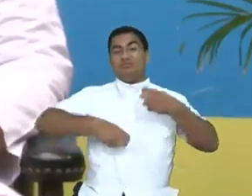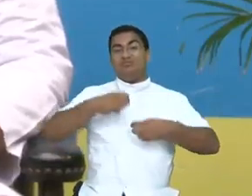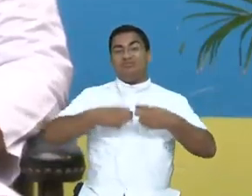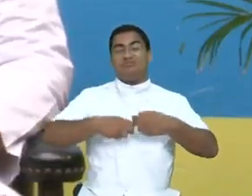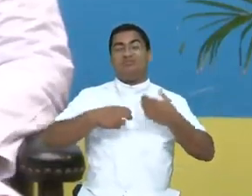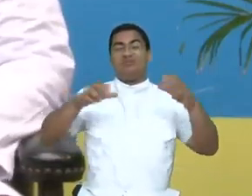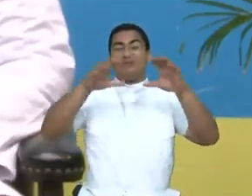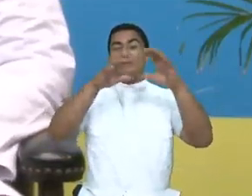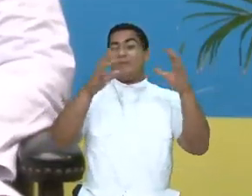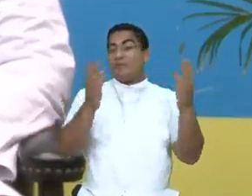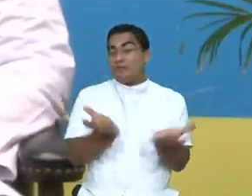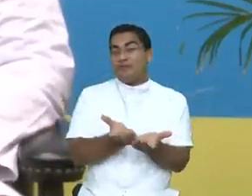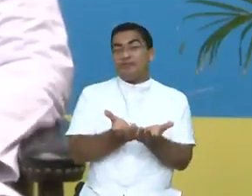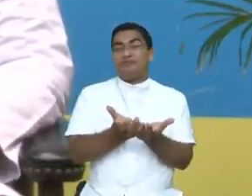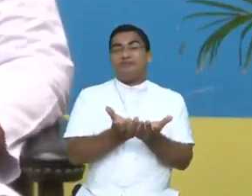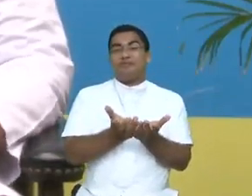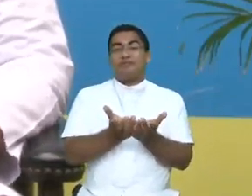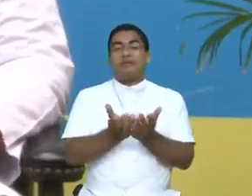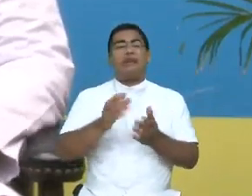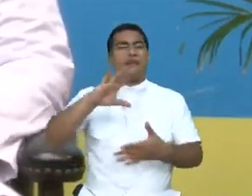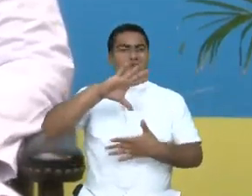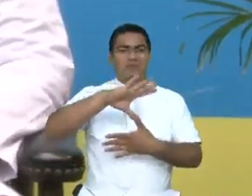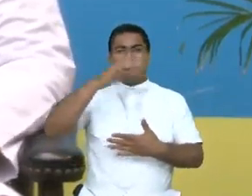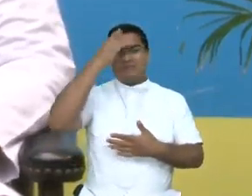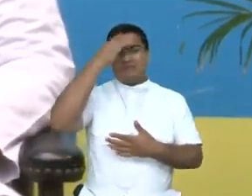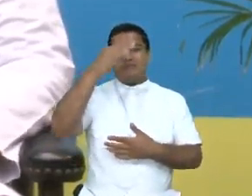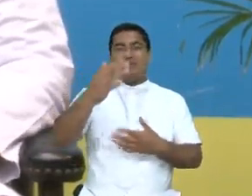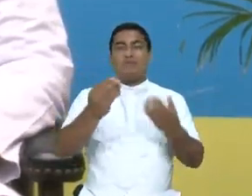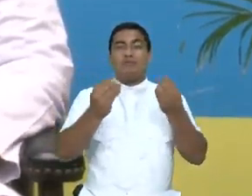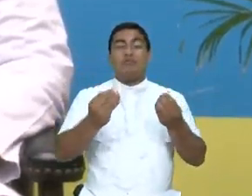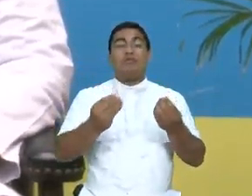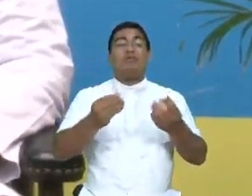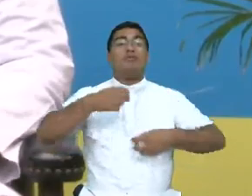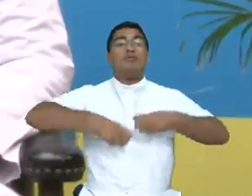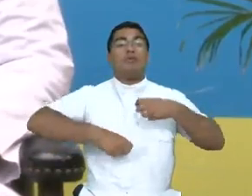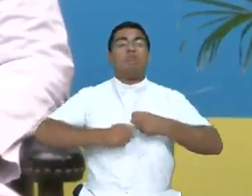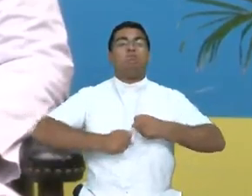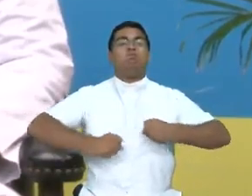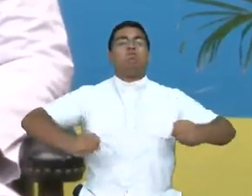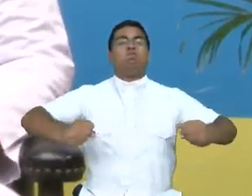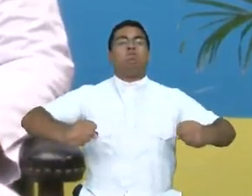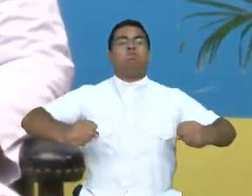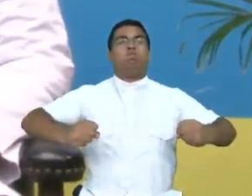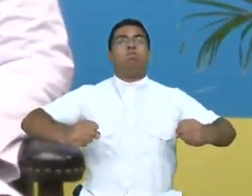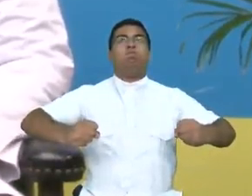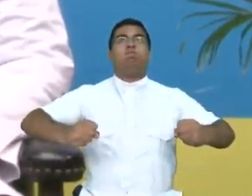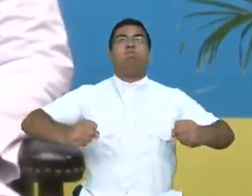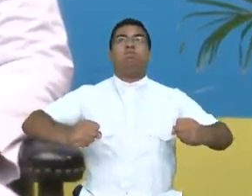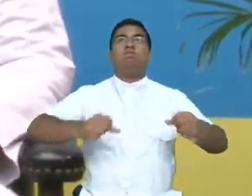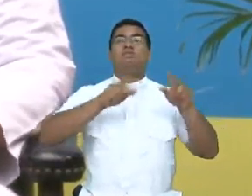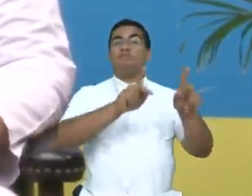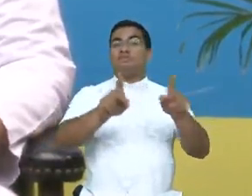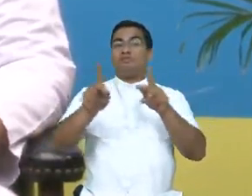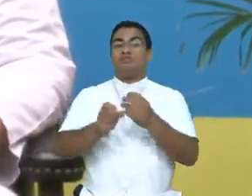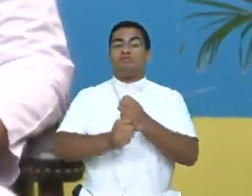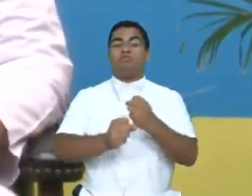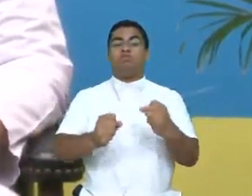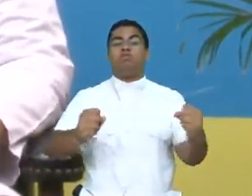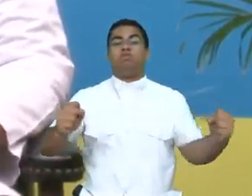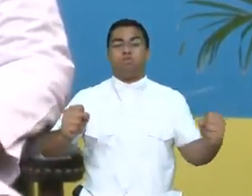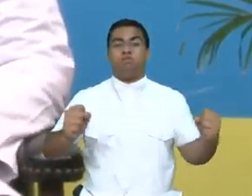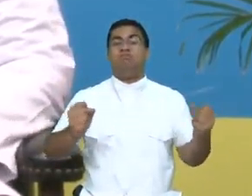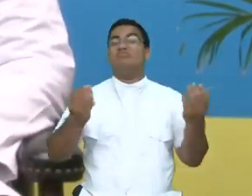mejor dicho, en el mundo, sobre todo en América, en México se ve mucho, es la obesidad. Oh, ya las personas con Obesidad pues tienden a